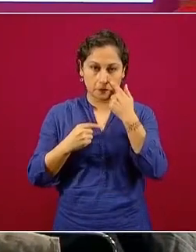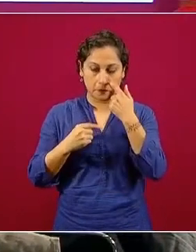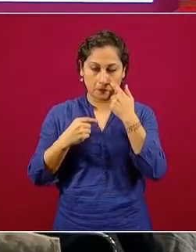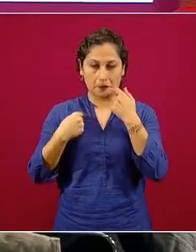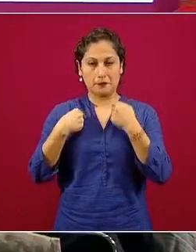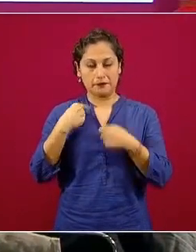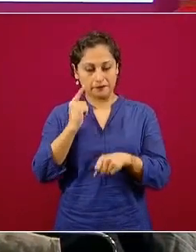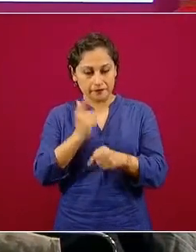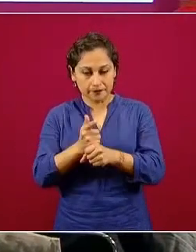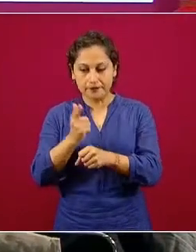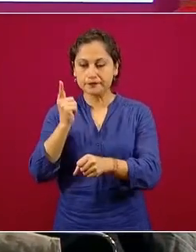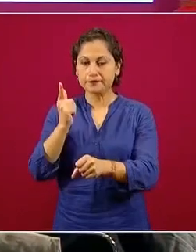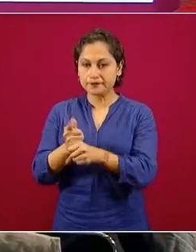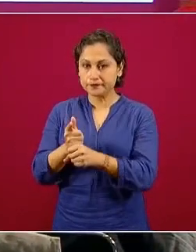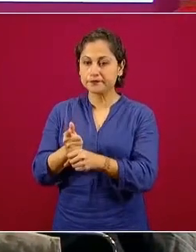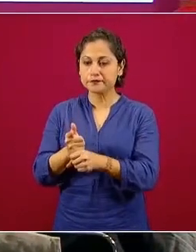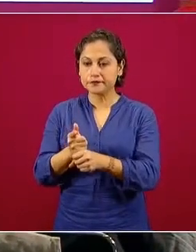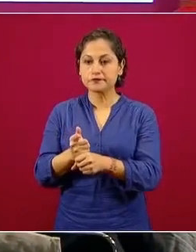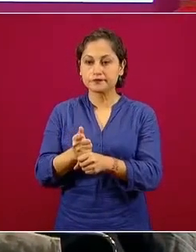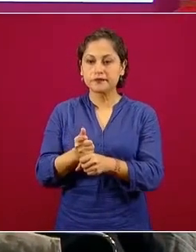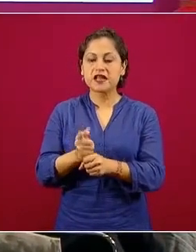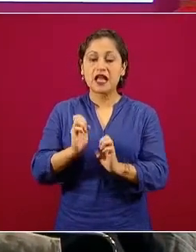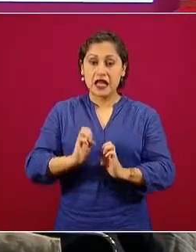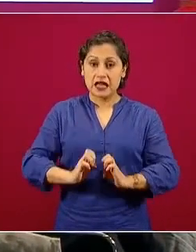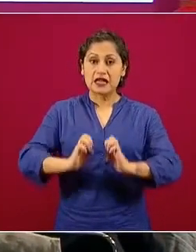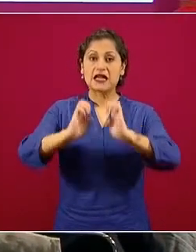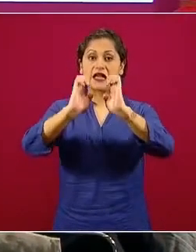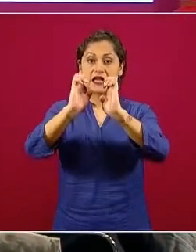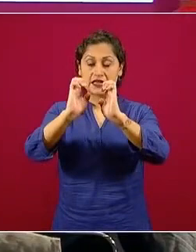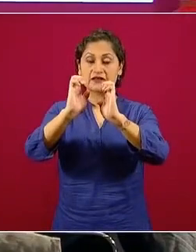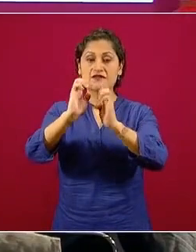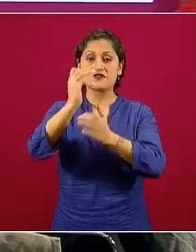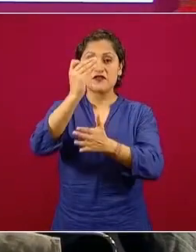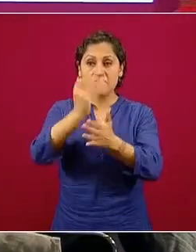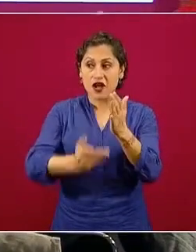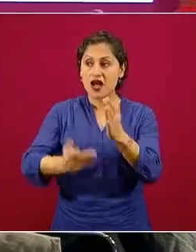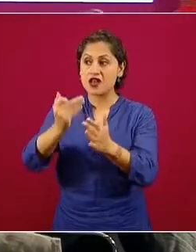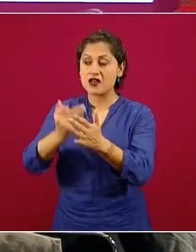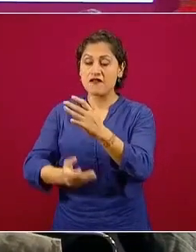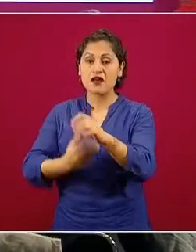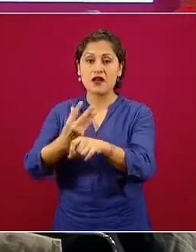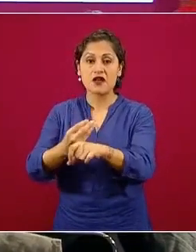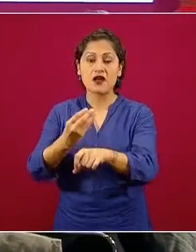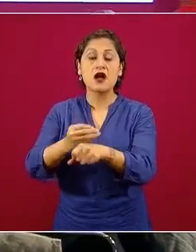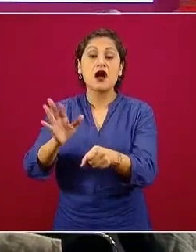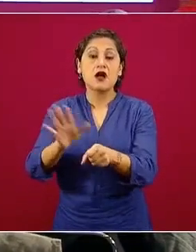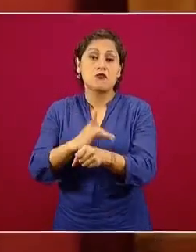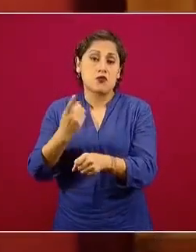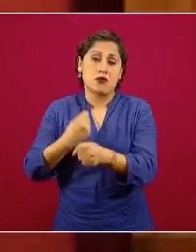la poca infraestructura que desde hace muchos años pues se dejó de invertir en el seguro social